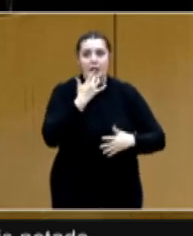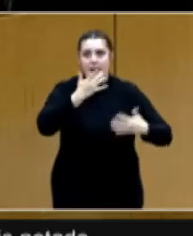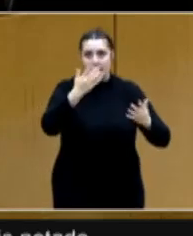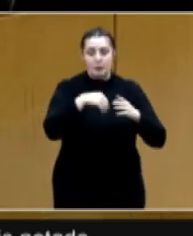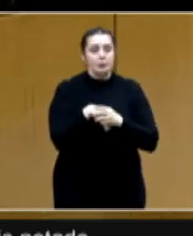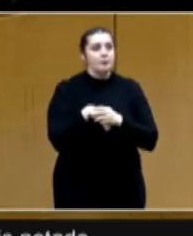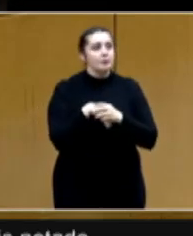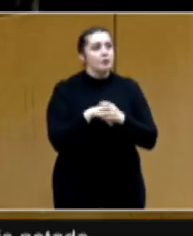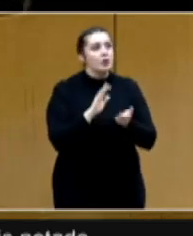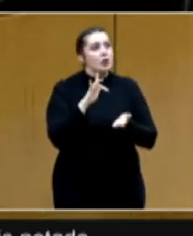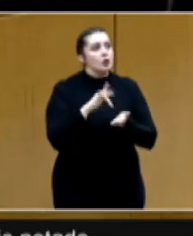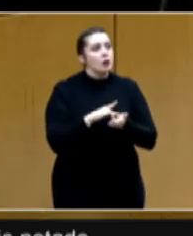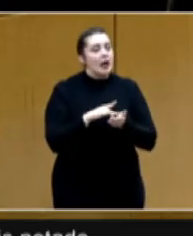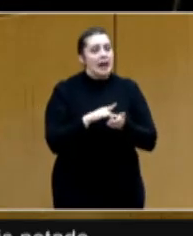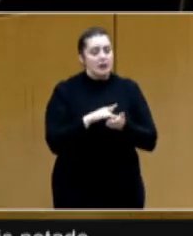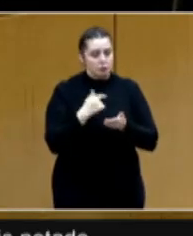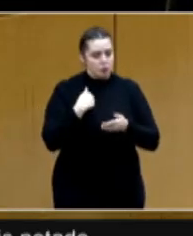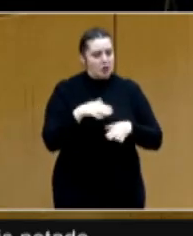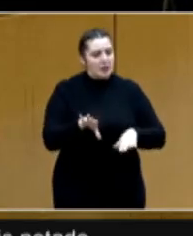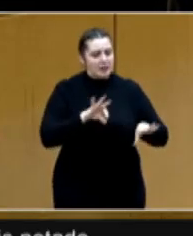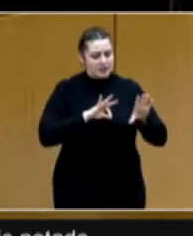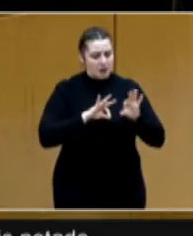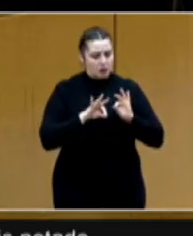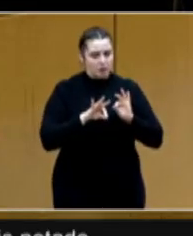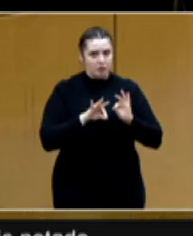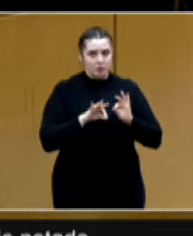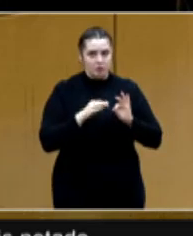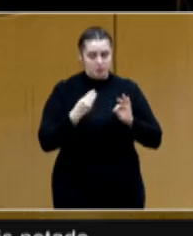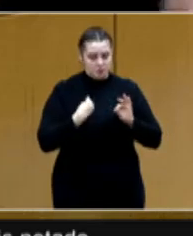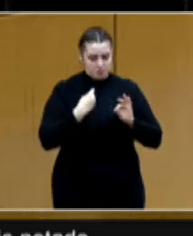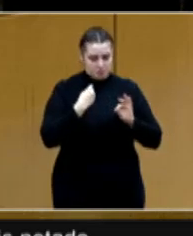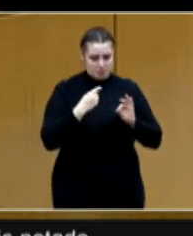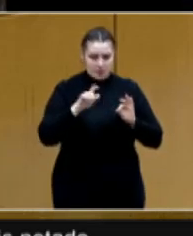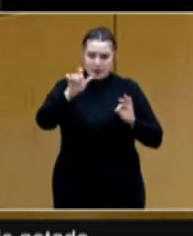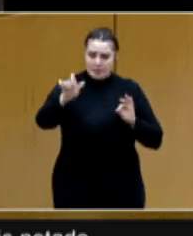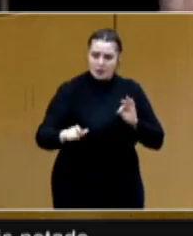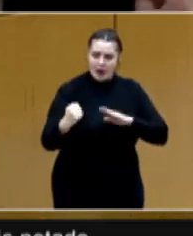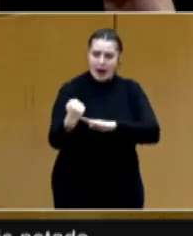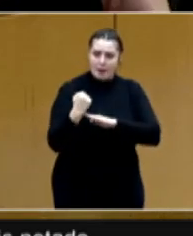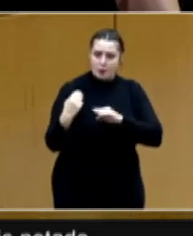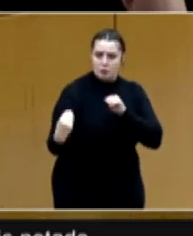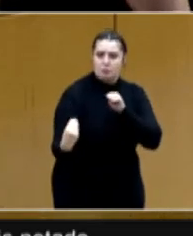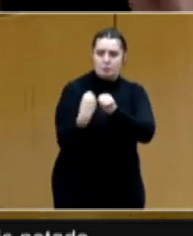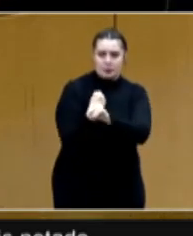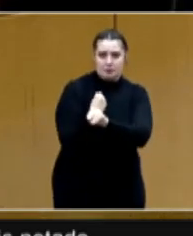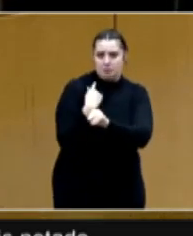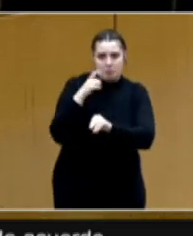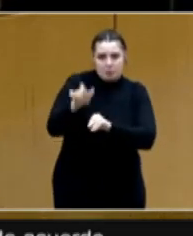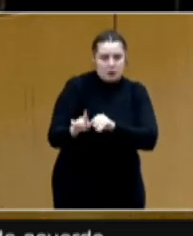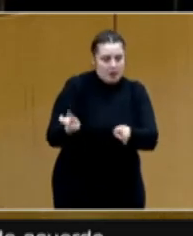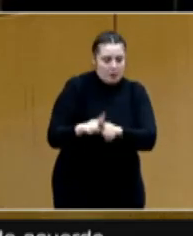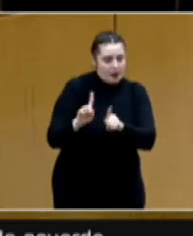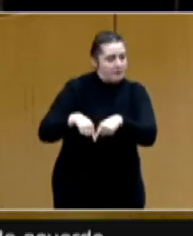de acuerdo con una decisión que habéis tomado con vuestra persona que os da apoyo ya sea familiares